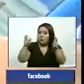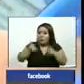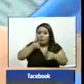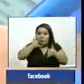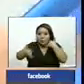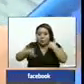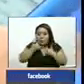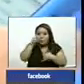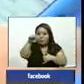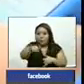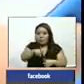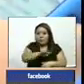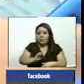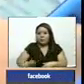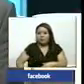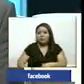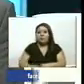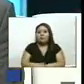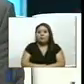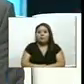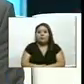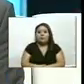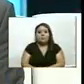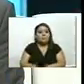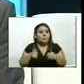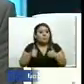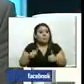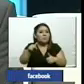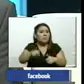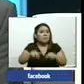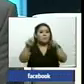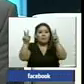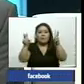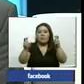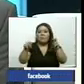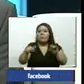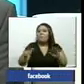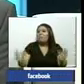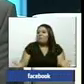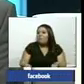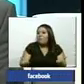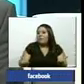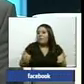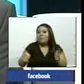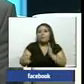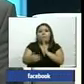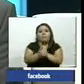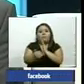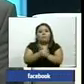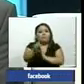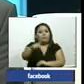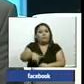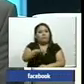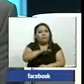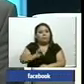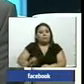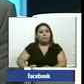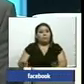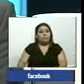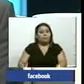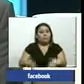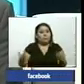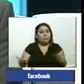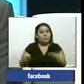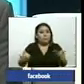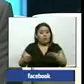aparatos electrónicos en el país. Bien, en nuestro tema del día hoy vamos a conocer sobre el potencial que El Salvador tiene para producir energía por